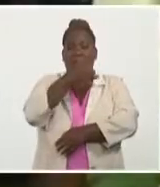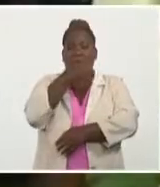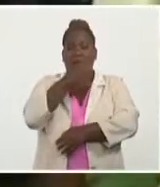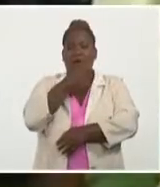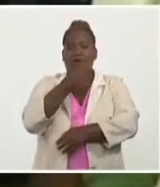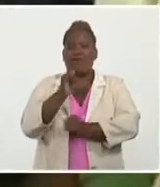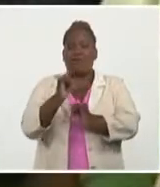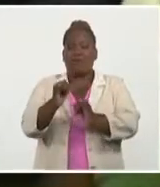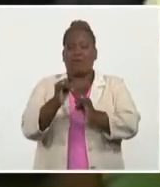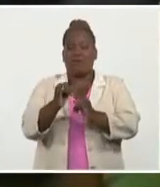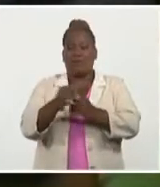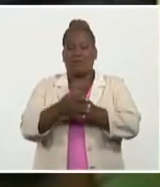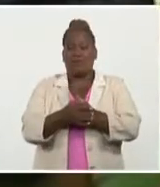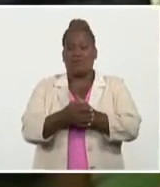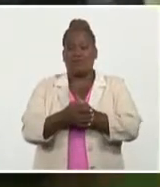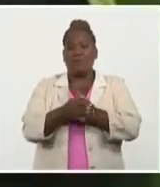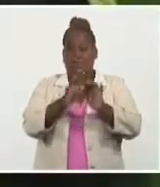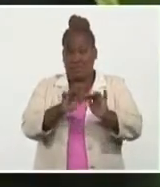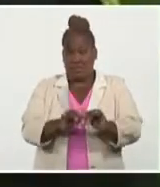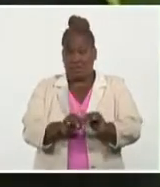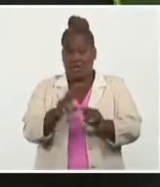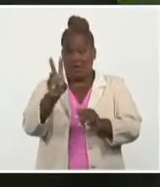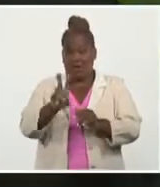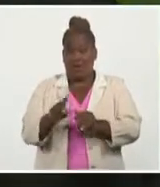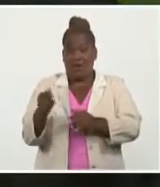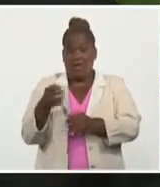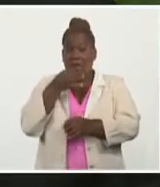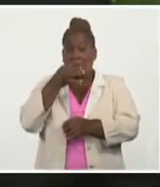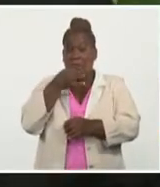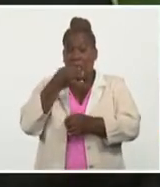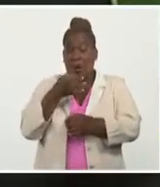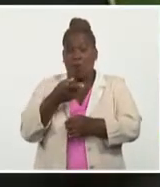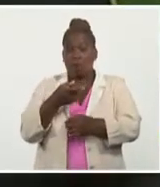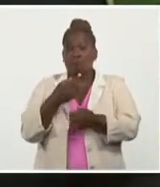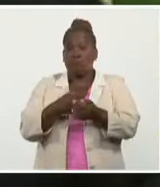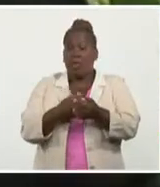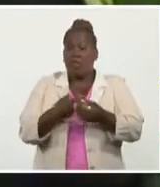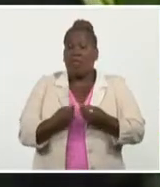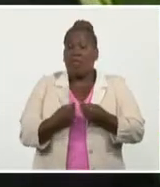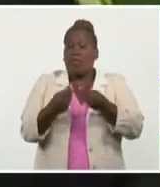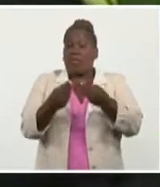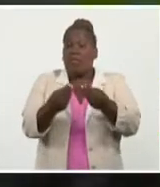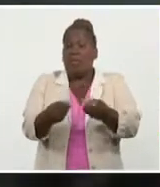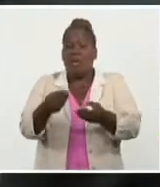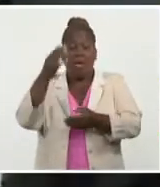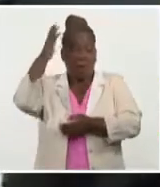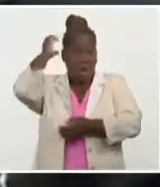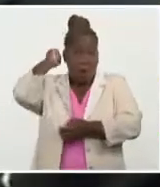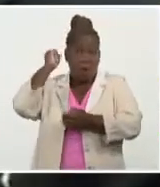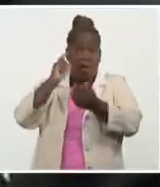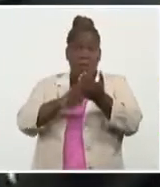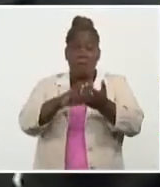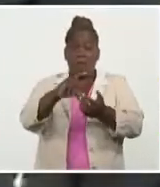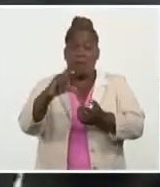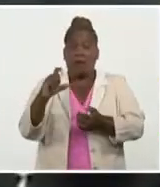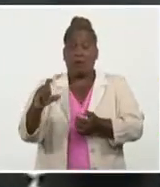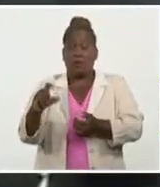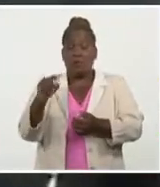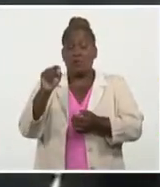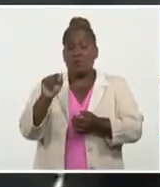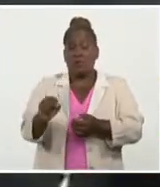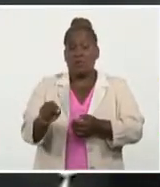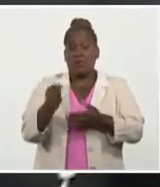Phu Chong ensalzó la dedicación absoluta de Raúl a los ideales de la revolución y del Partido Comunista de Cuba y sus